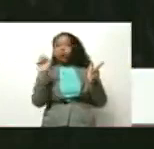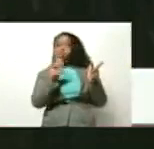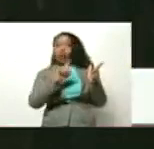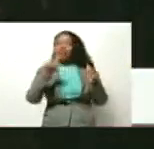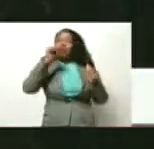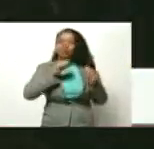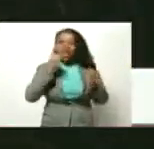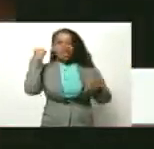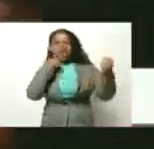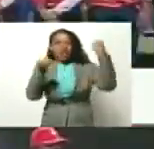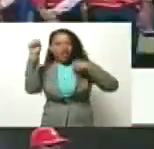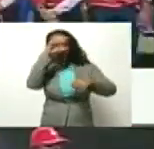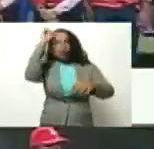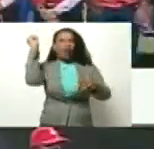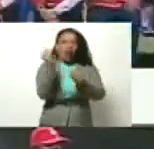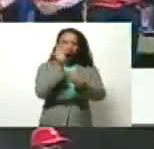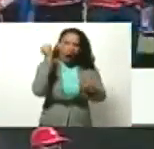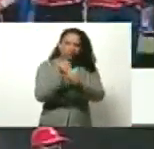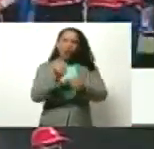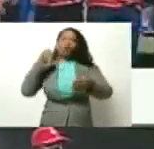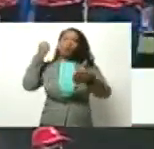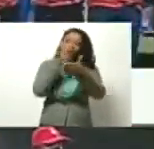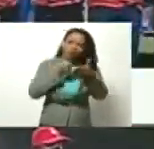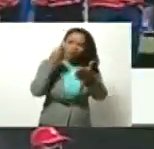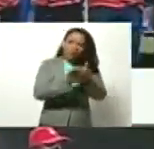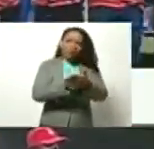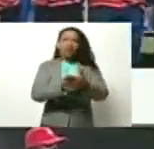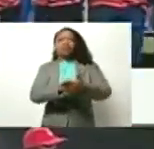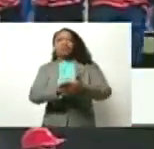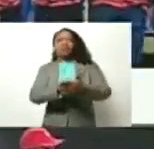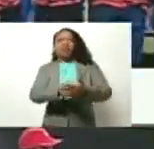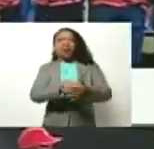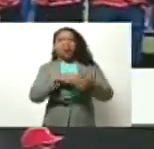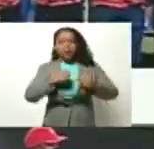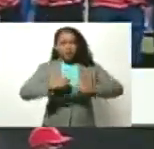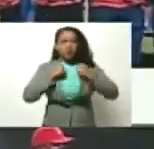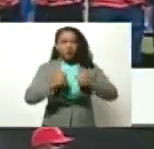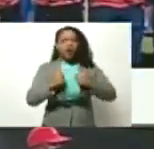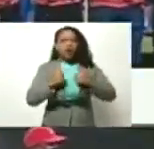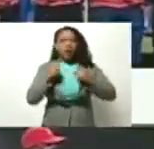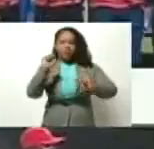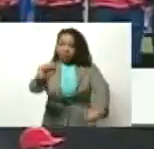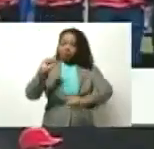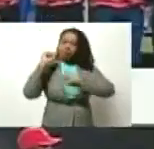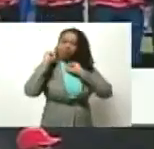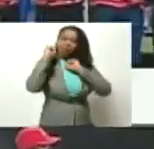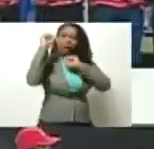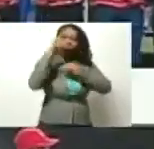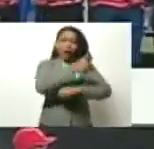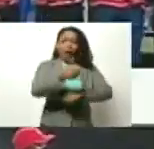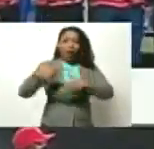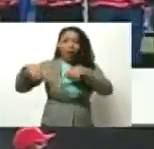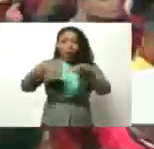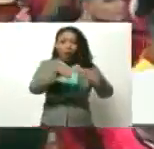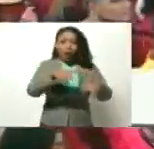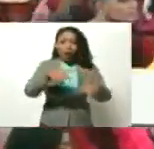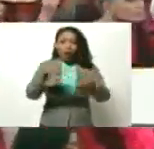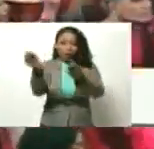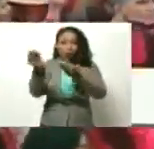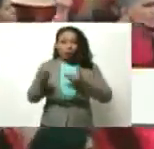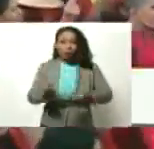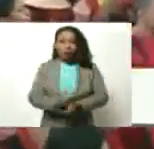en Rebeldía trabajando luchando batallando y venciendo en cada espacio que nos